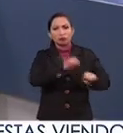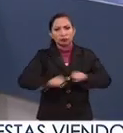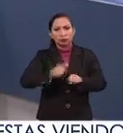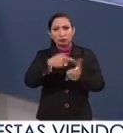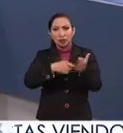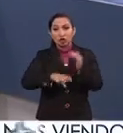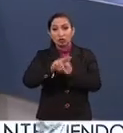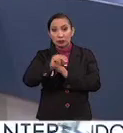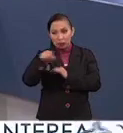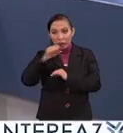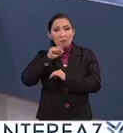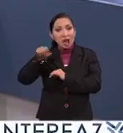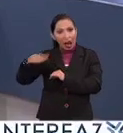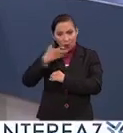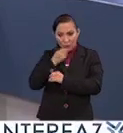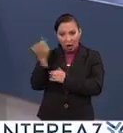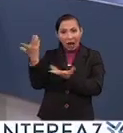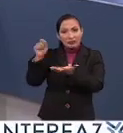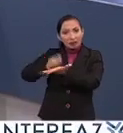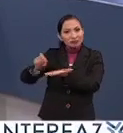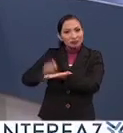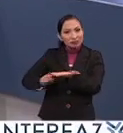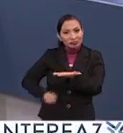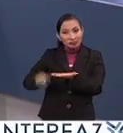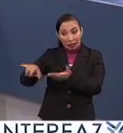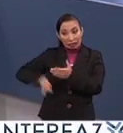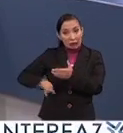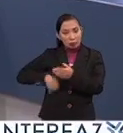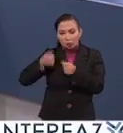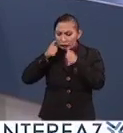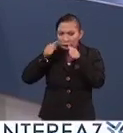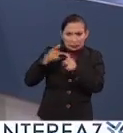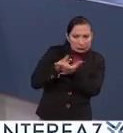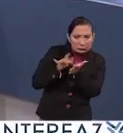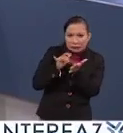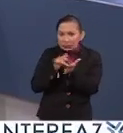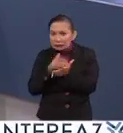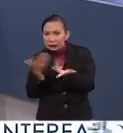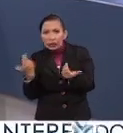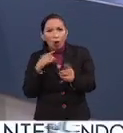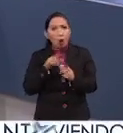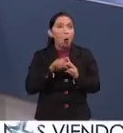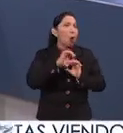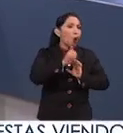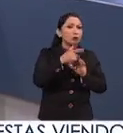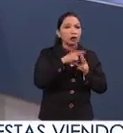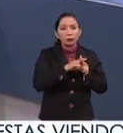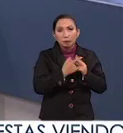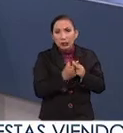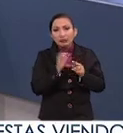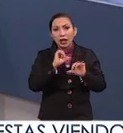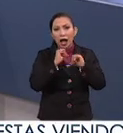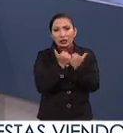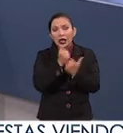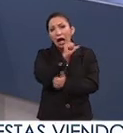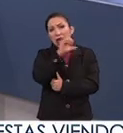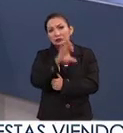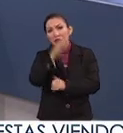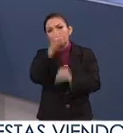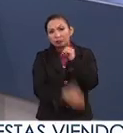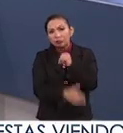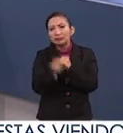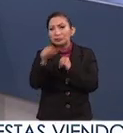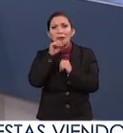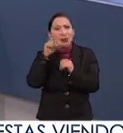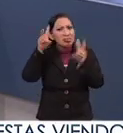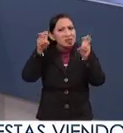del 85 también, que también fue un tema que le interesó muchísimo, el surgimiento del término de organización de la sociedad civil, etcétera.